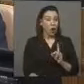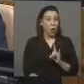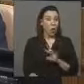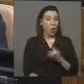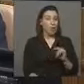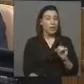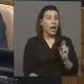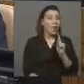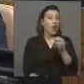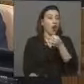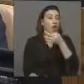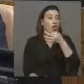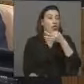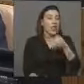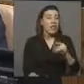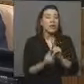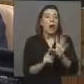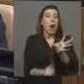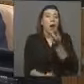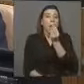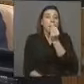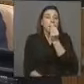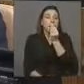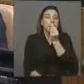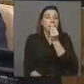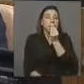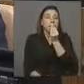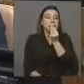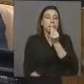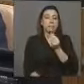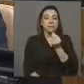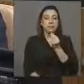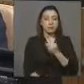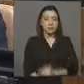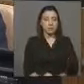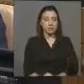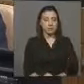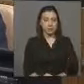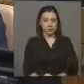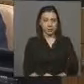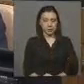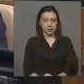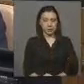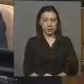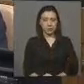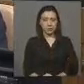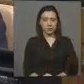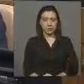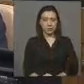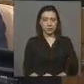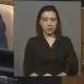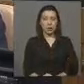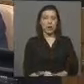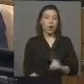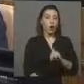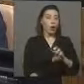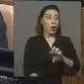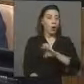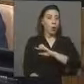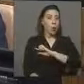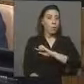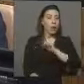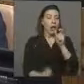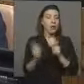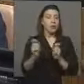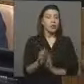en esta sala, lo que omite el señor Urrutia en esta sala por su intermedio, presidente, es que no es culpa de los que